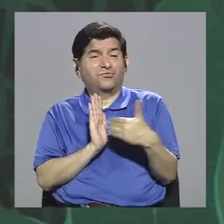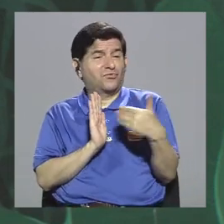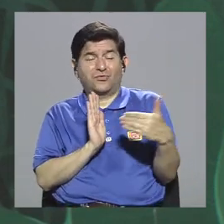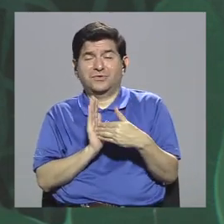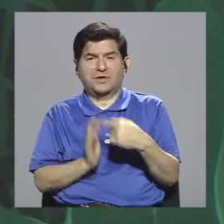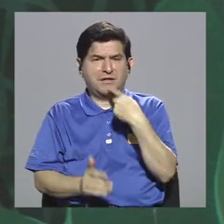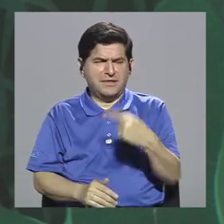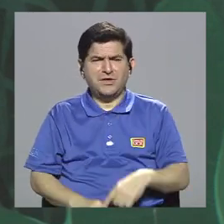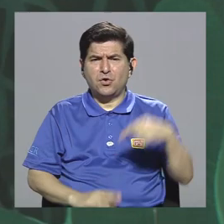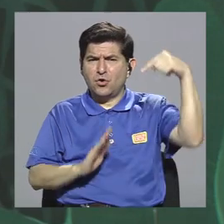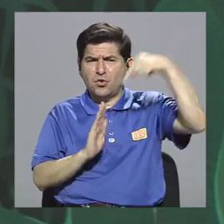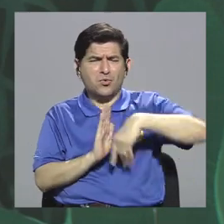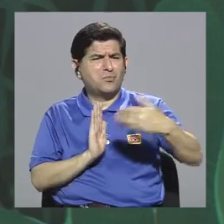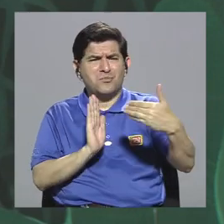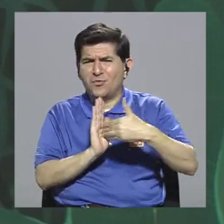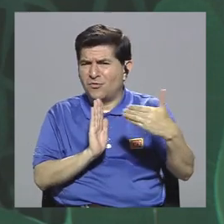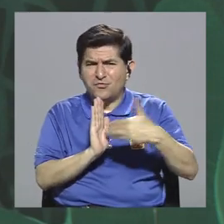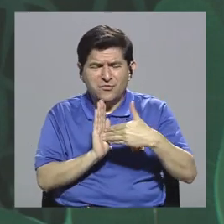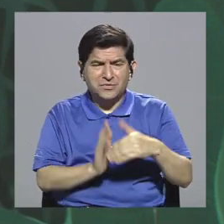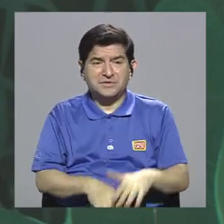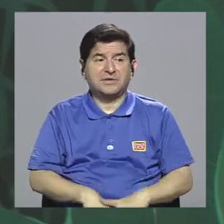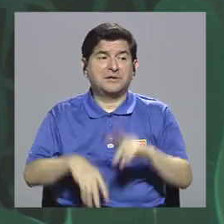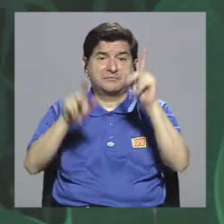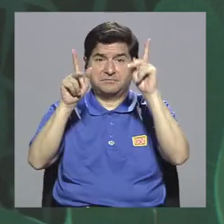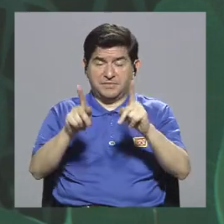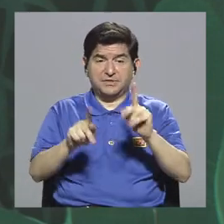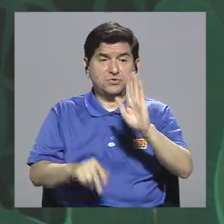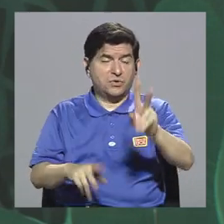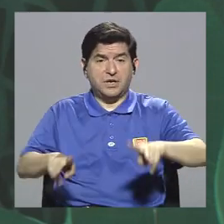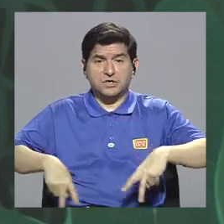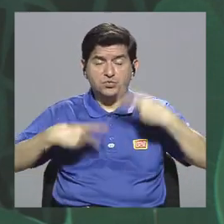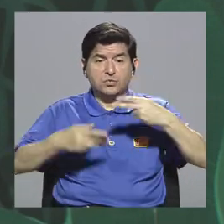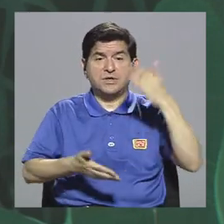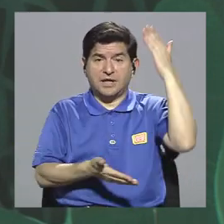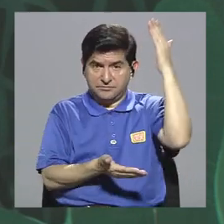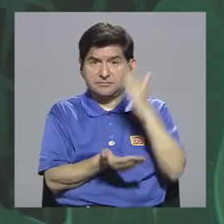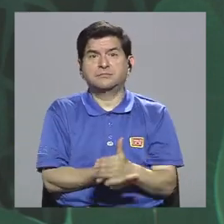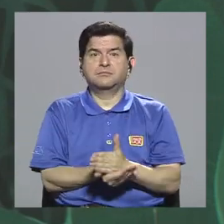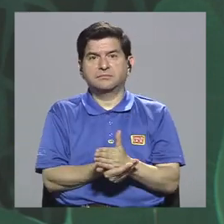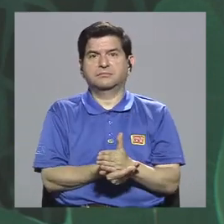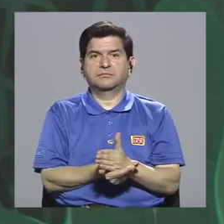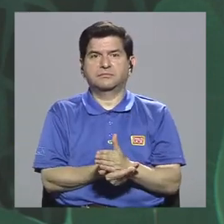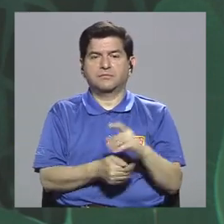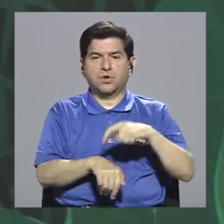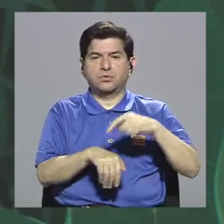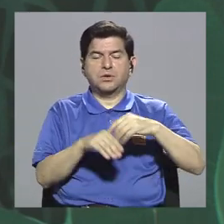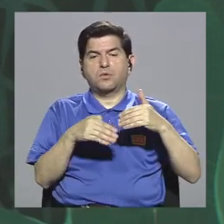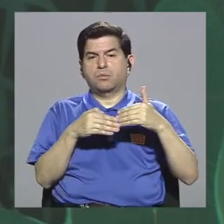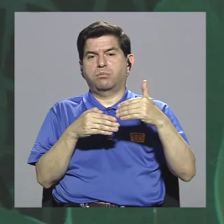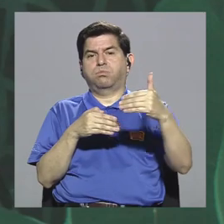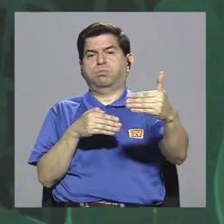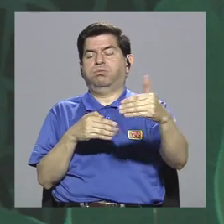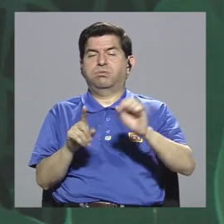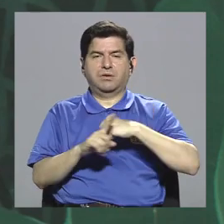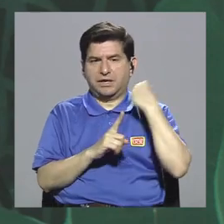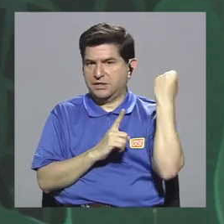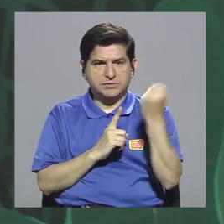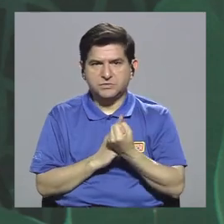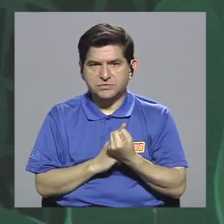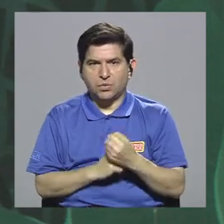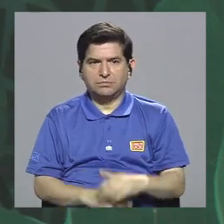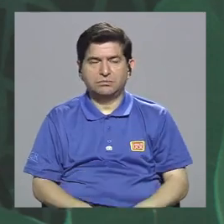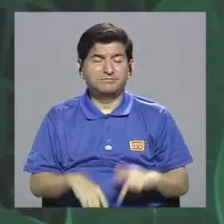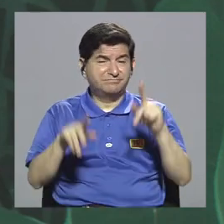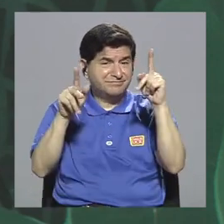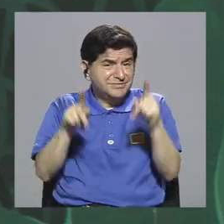de 10 personas que quedan profundamente afectadas. Y cuando digo profundamente afectadas, me refiero a gente cuya vida se ve interrumpida,